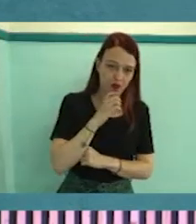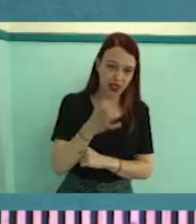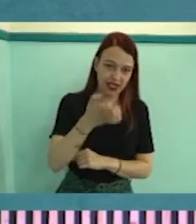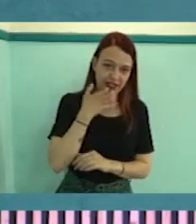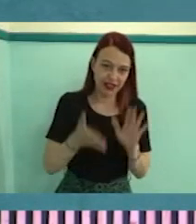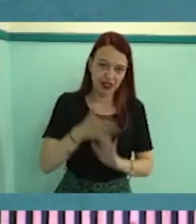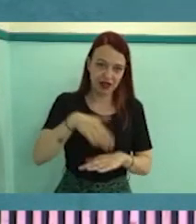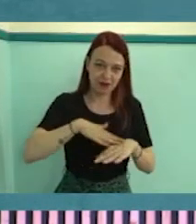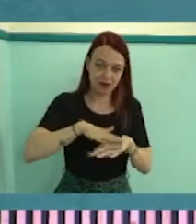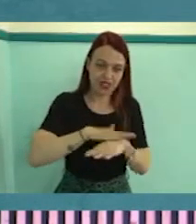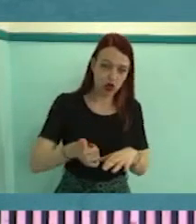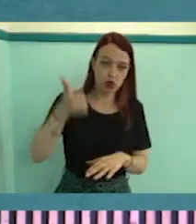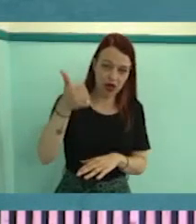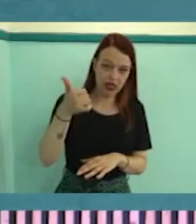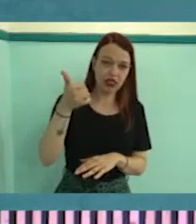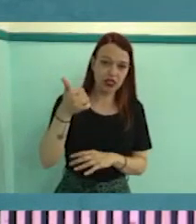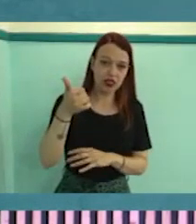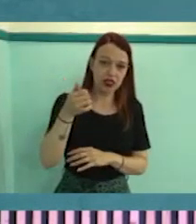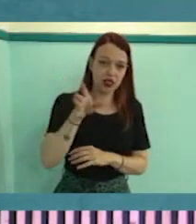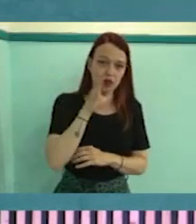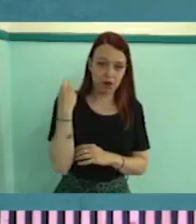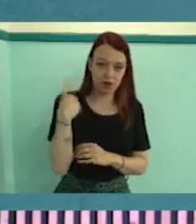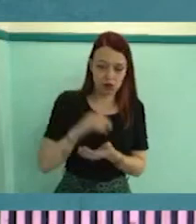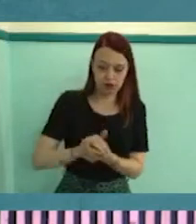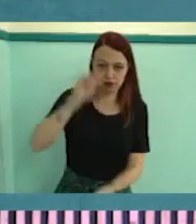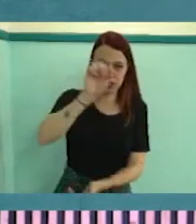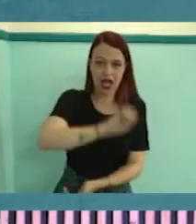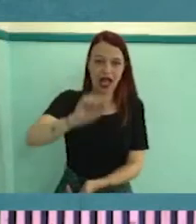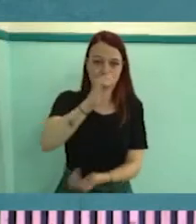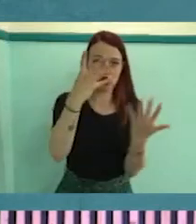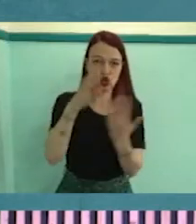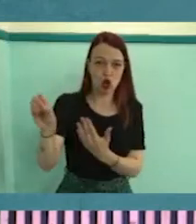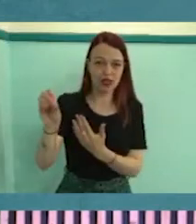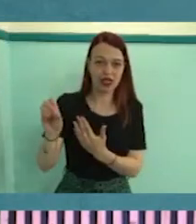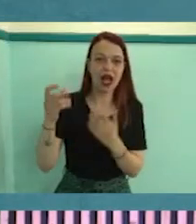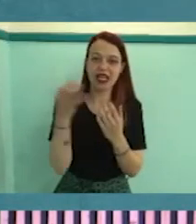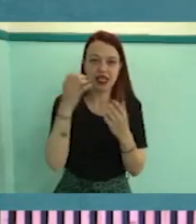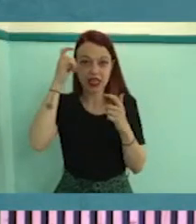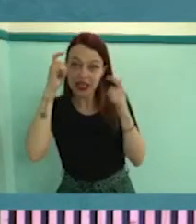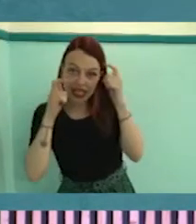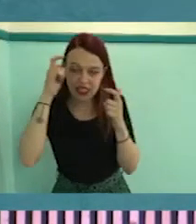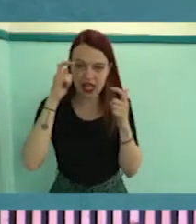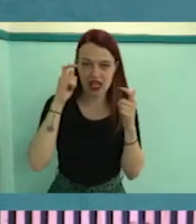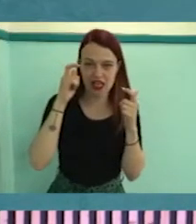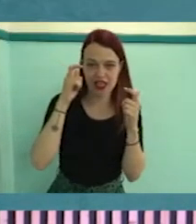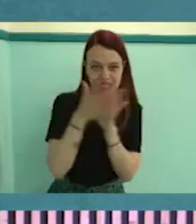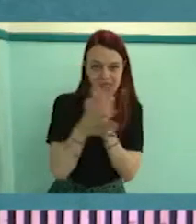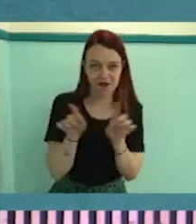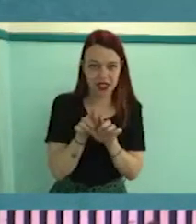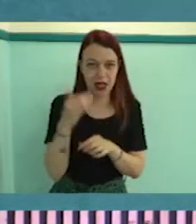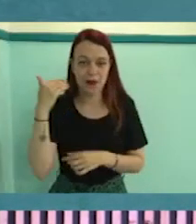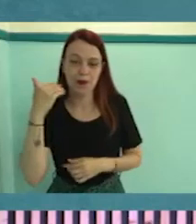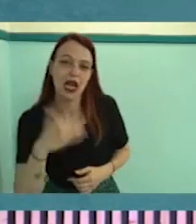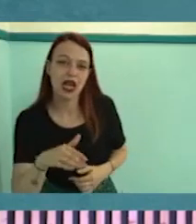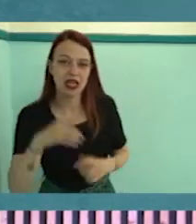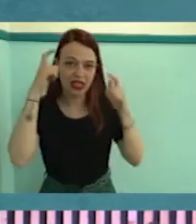lo más básico que es el con lo que yo por ejemplo he crecido en los 90 es Disney no es casualidad que todas las villanas de Disney sean